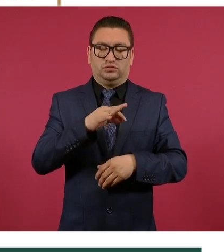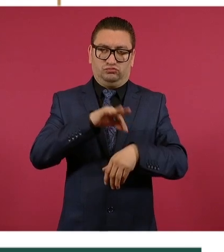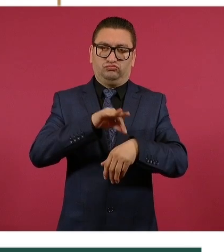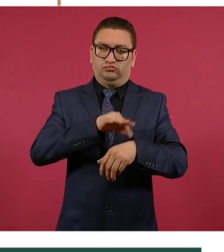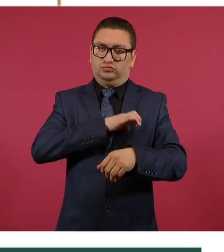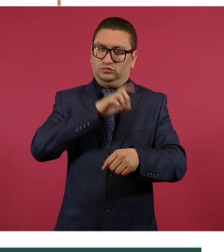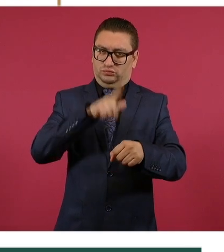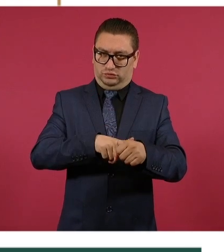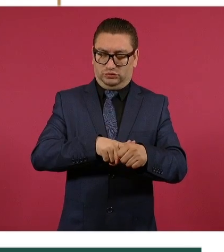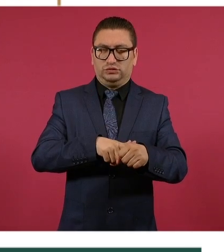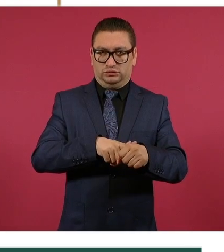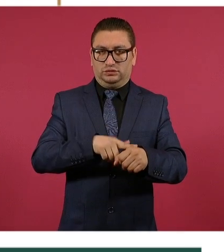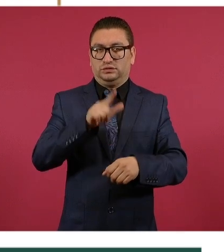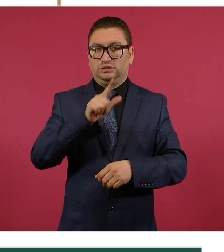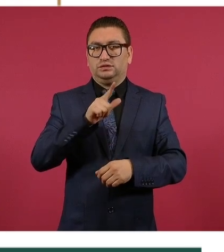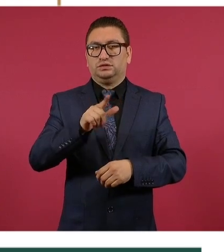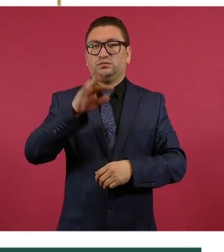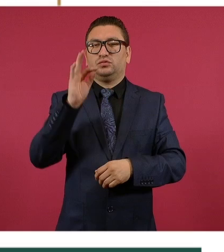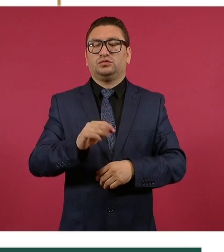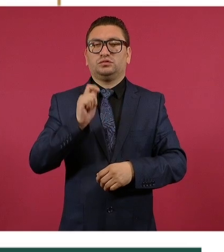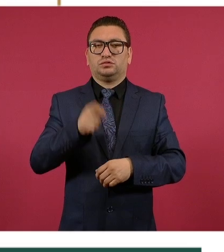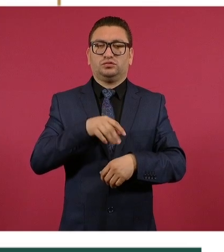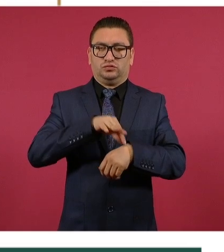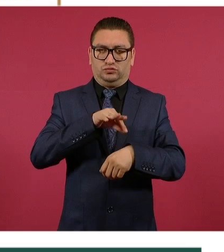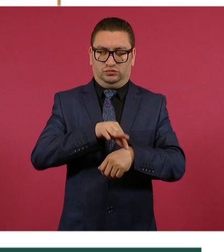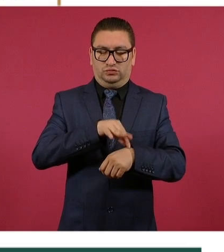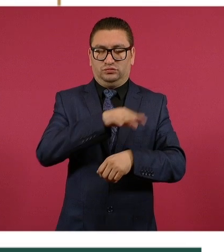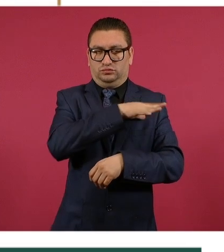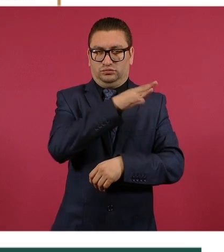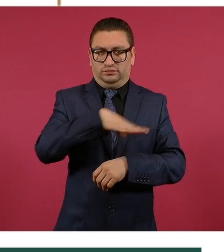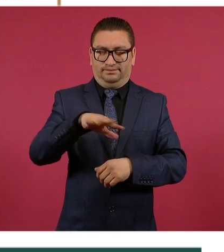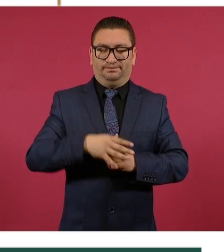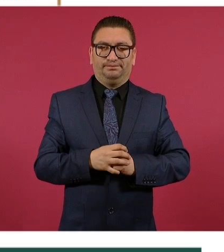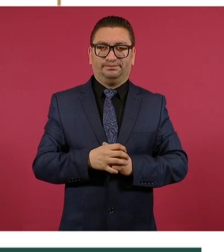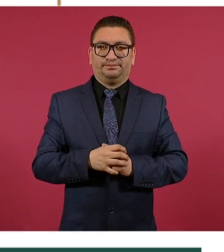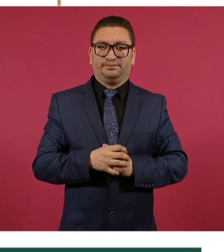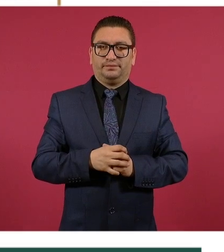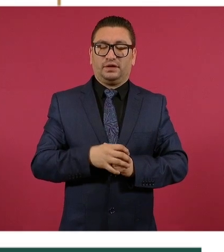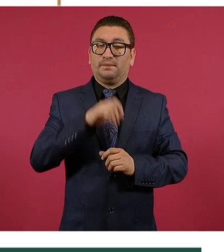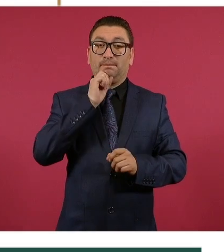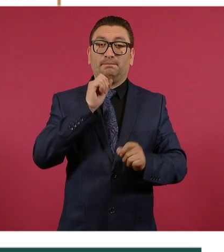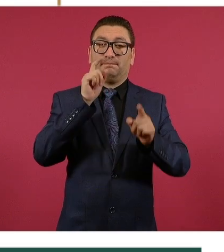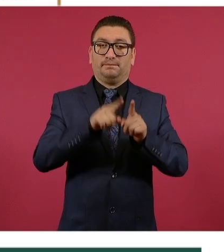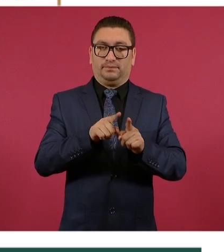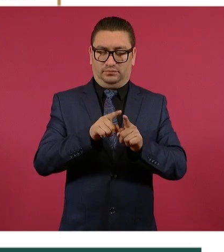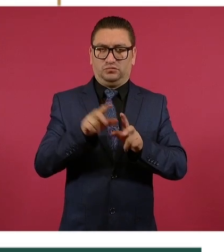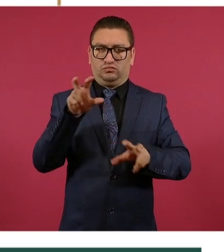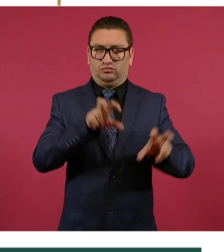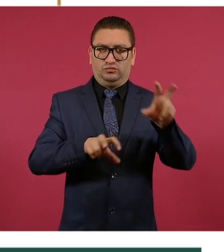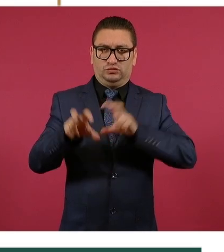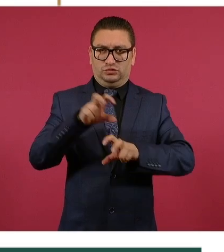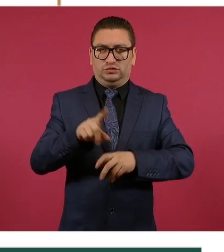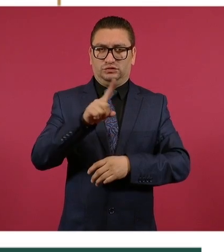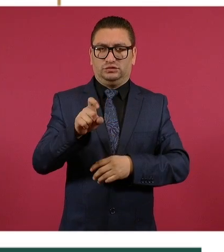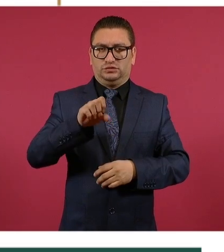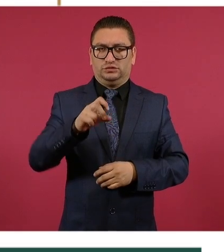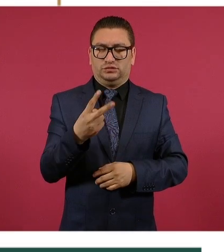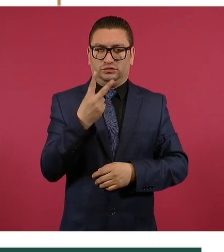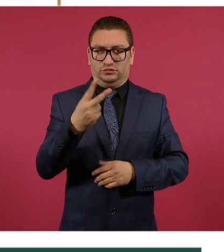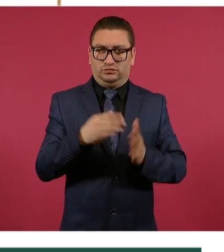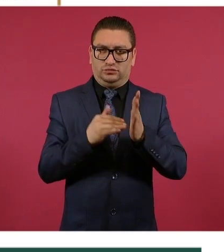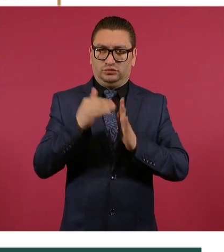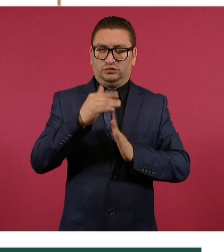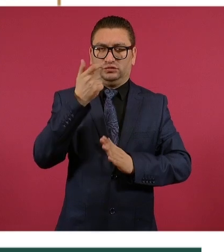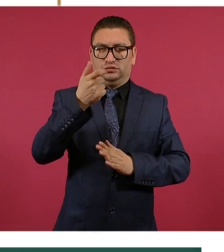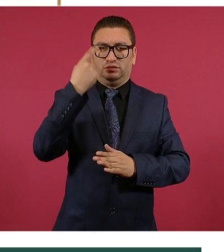médicos especialistas, 17% en médicos generales. También se han invertido 162 millones de pesos